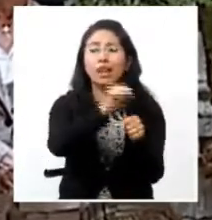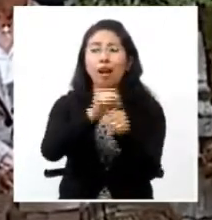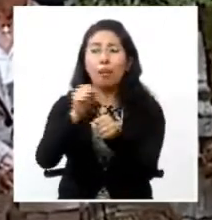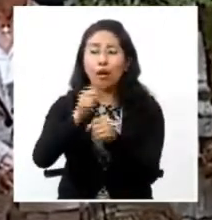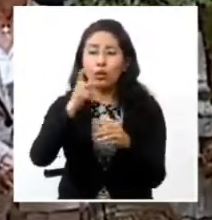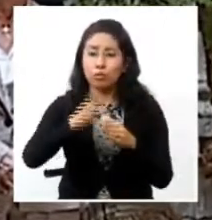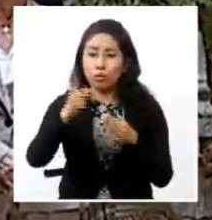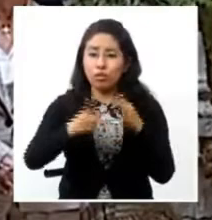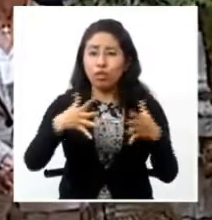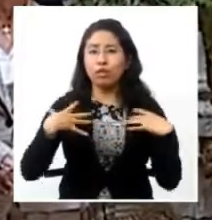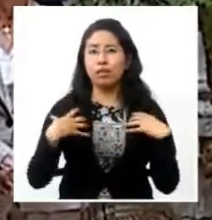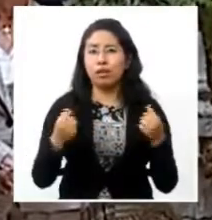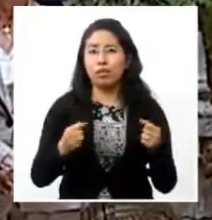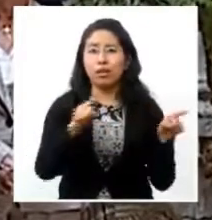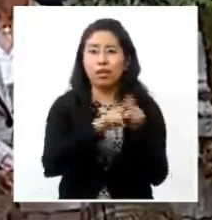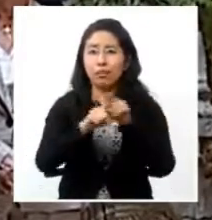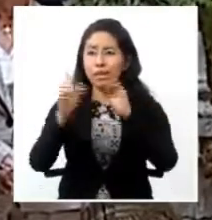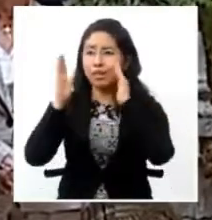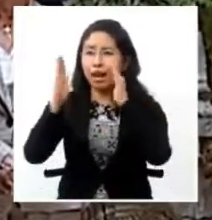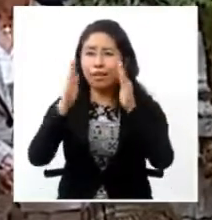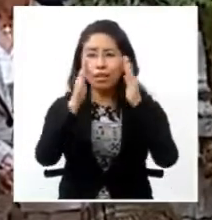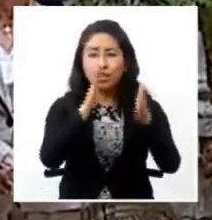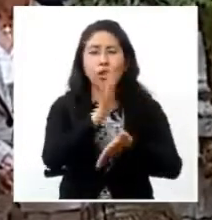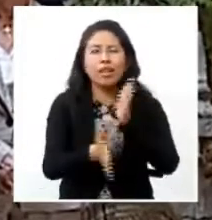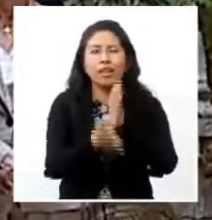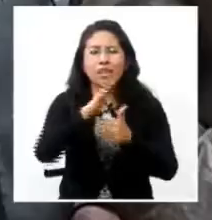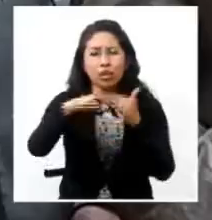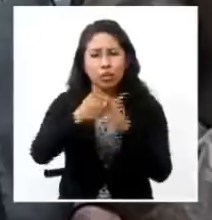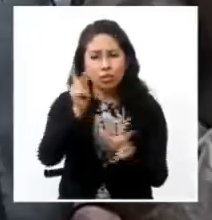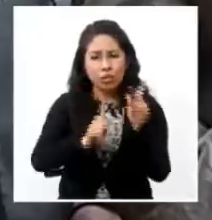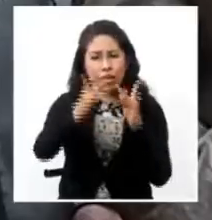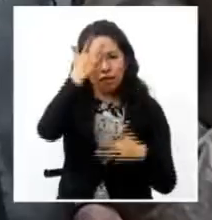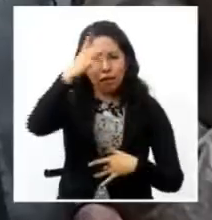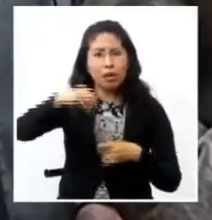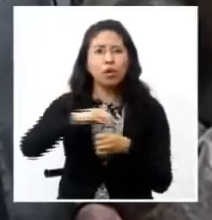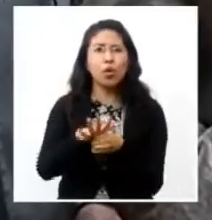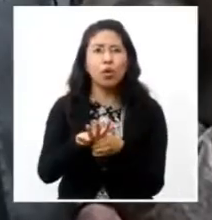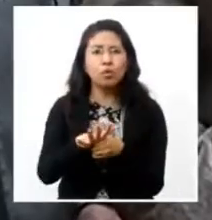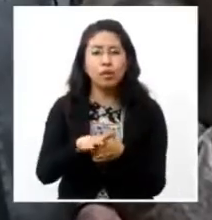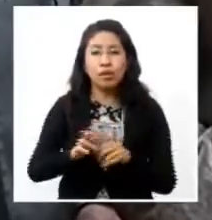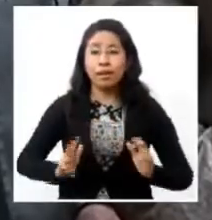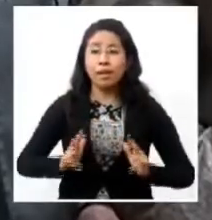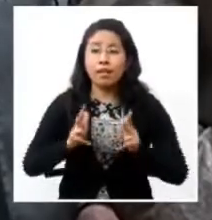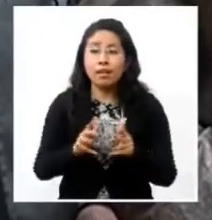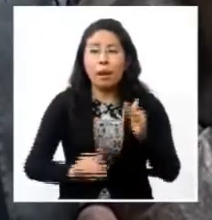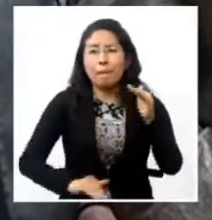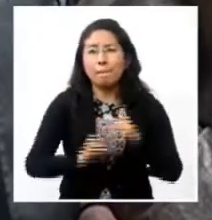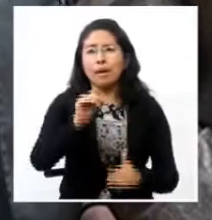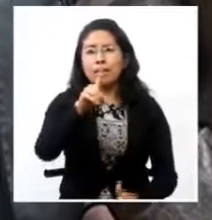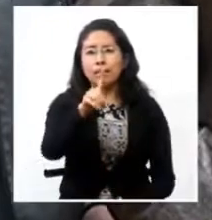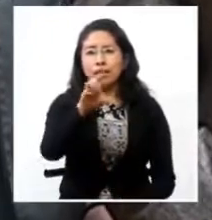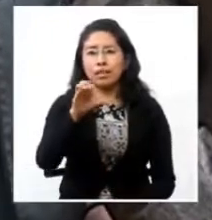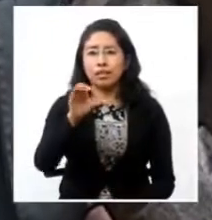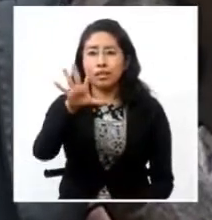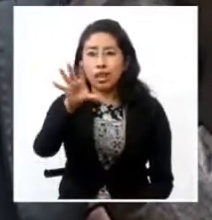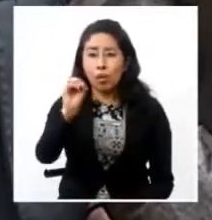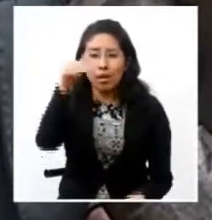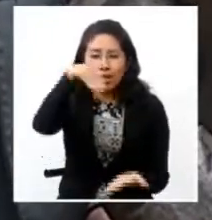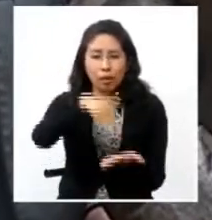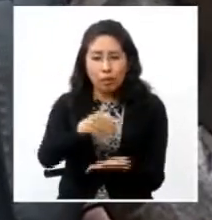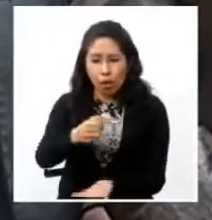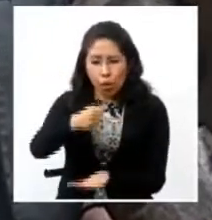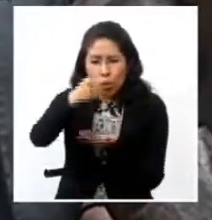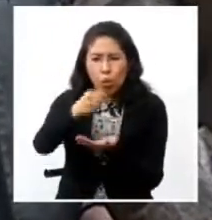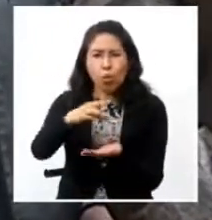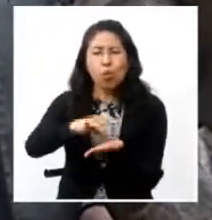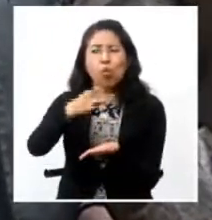atención gratuita para los enfermos de COVID. Entregamos más de 150.000 kits de remedios